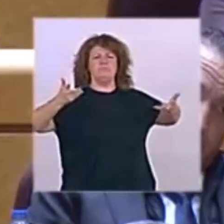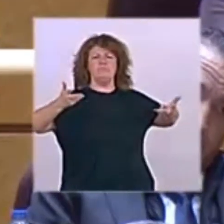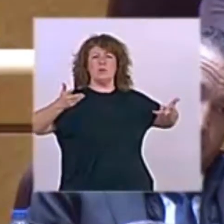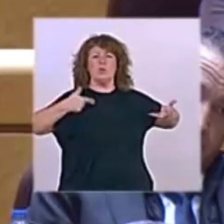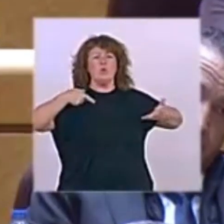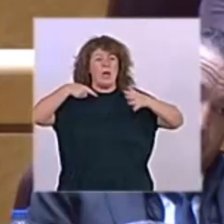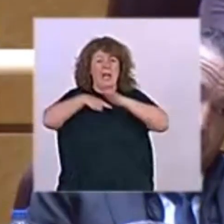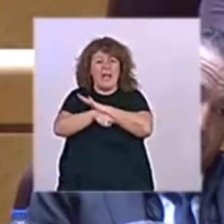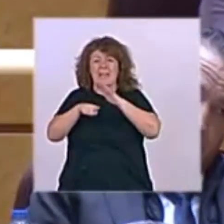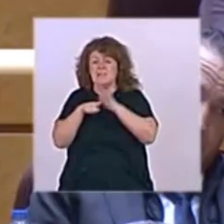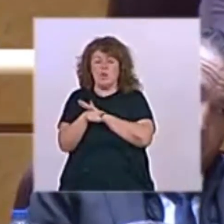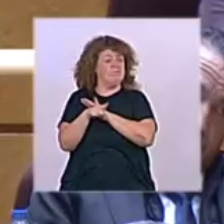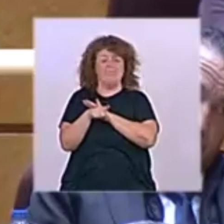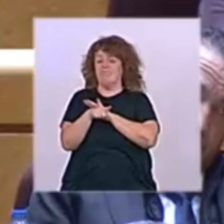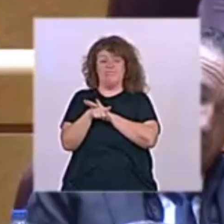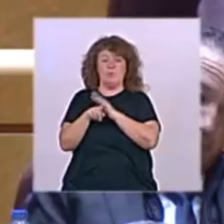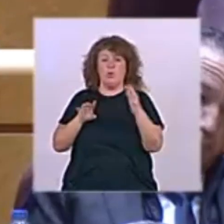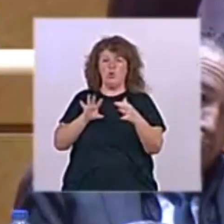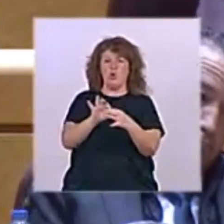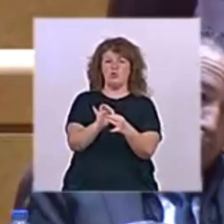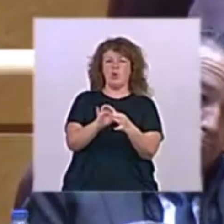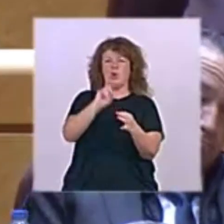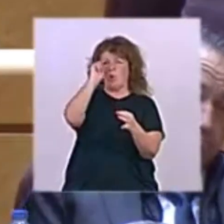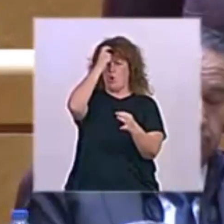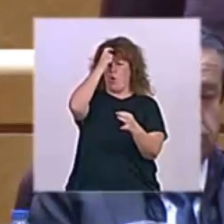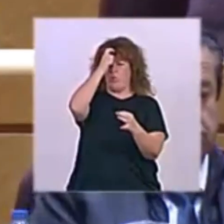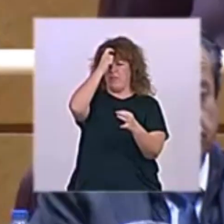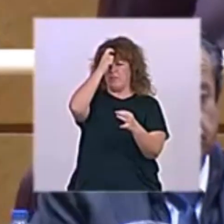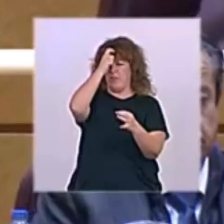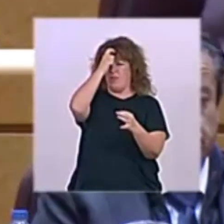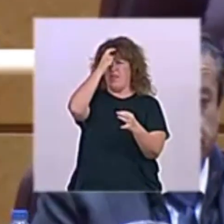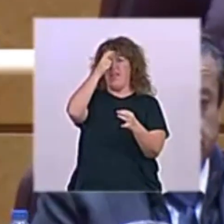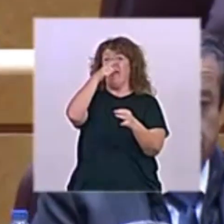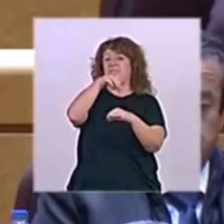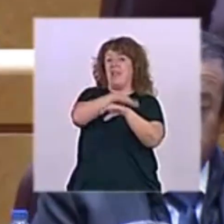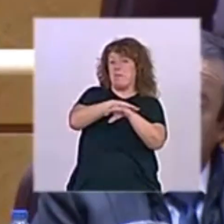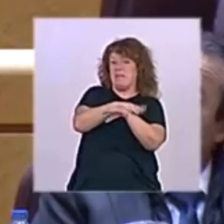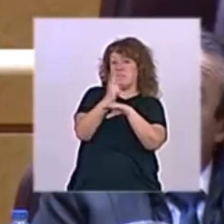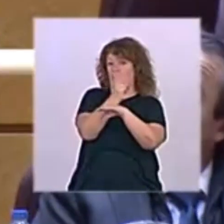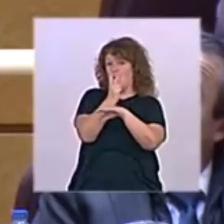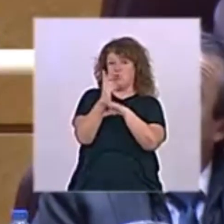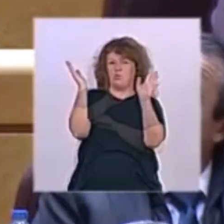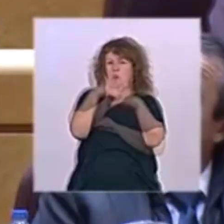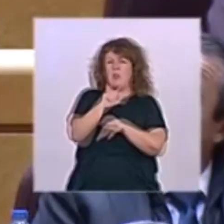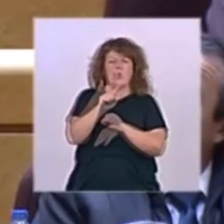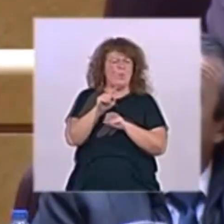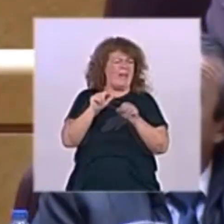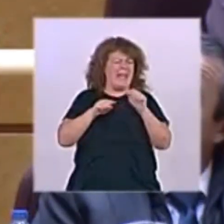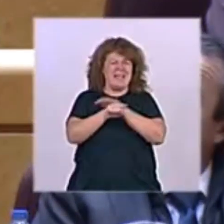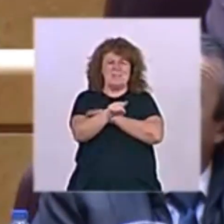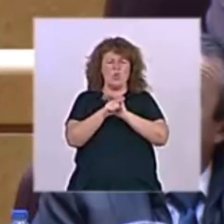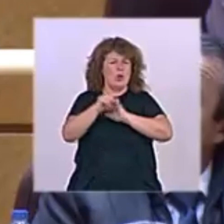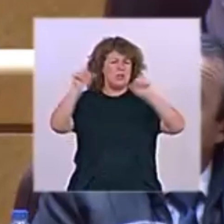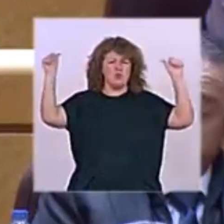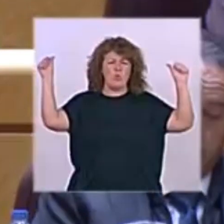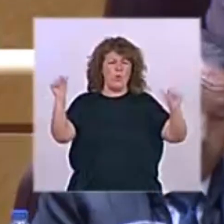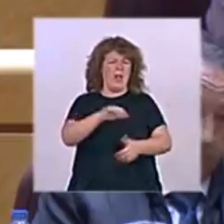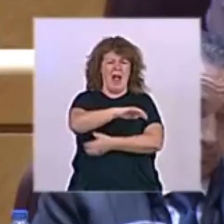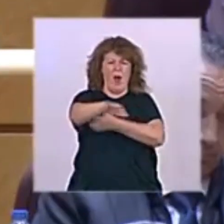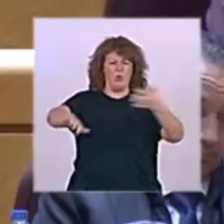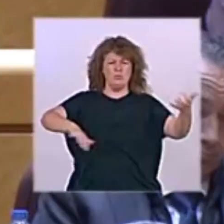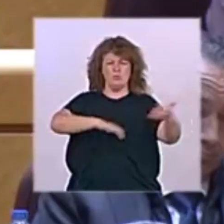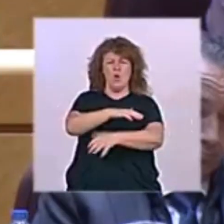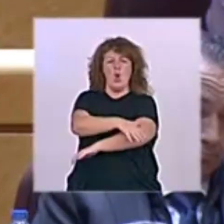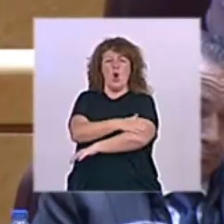mismo Y del ministro tiene Y no llega al 50% Probablemente Mire, su gestión Es un caos El problema Es que ustedes Están en